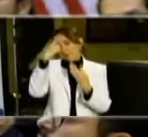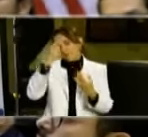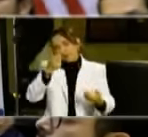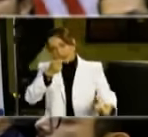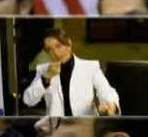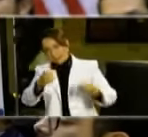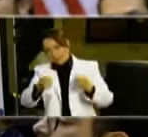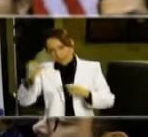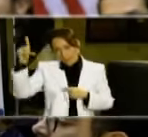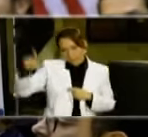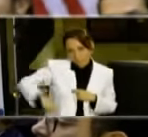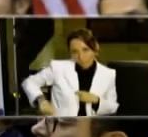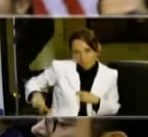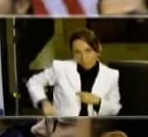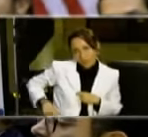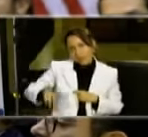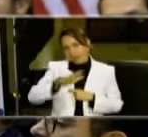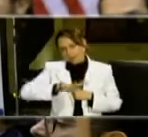su conferencia,